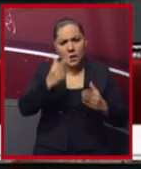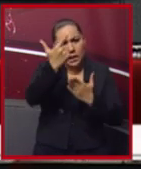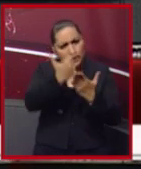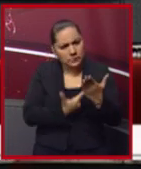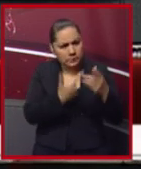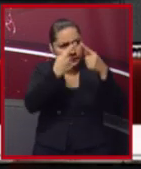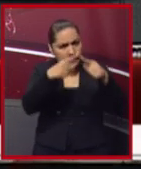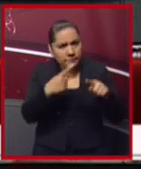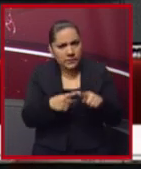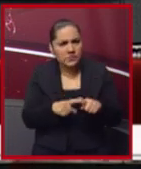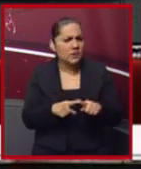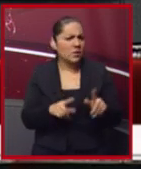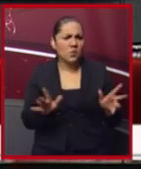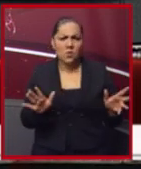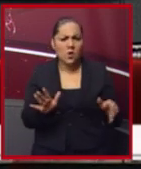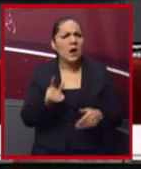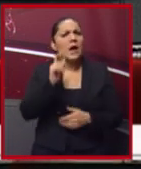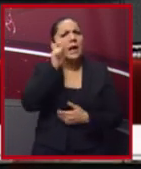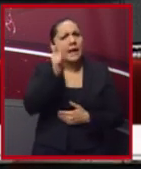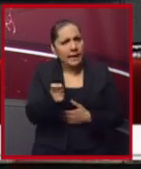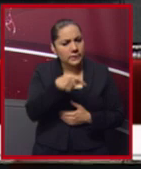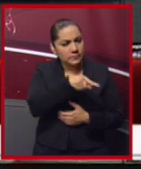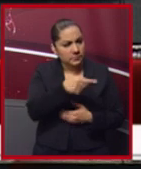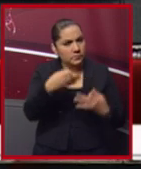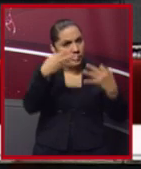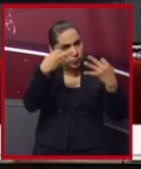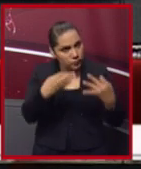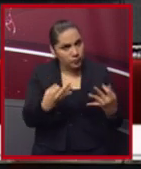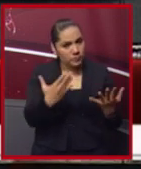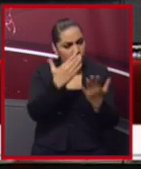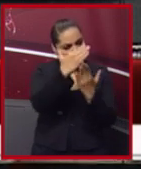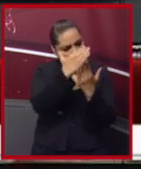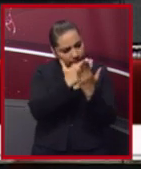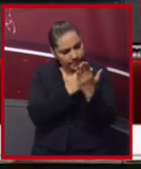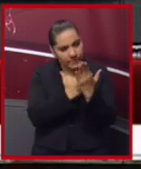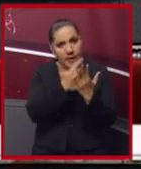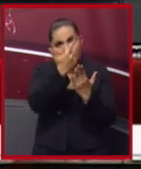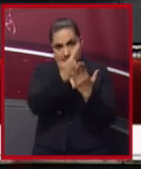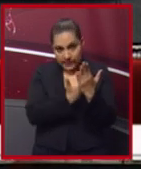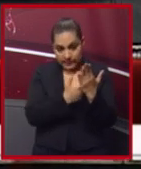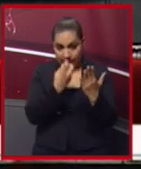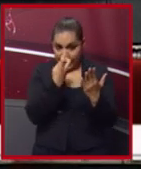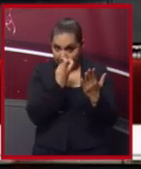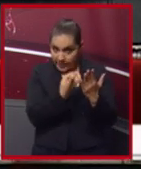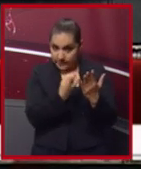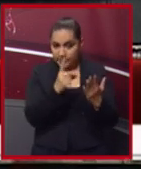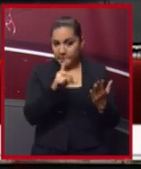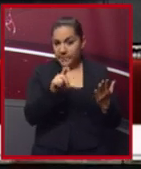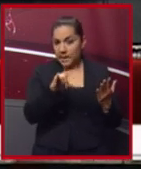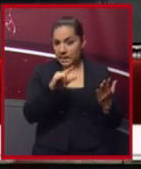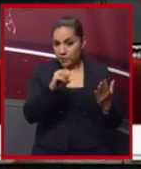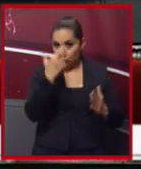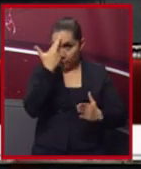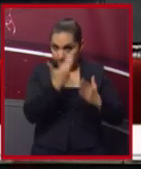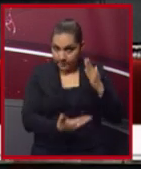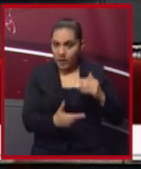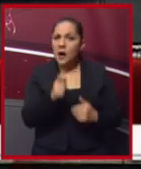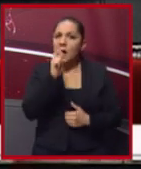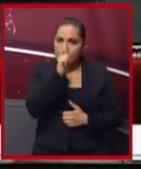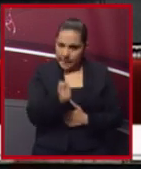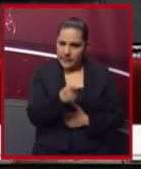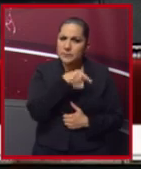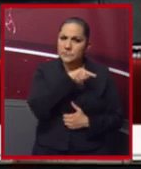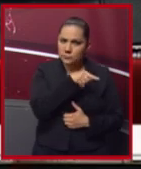la posibilidad de ampliar el catálogo de delitos que tienen prisión preventiva oficiosa, entendida